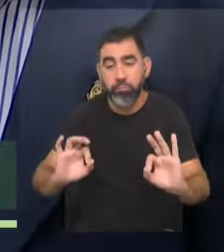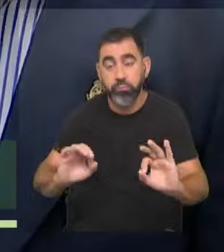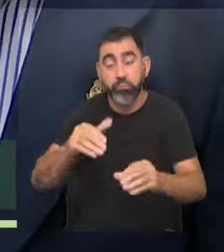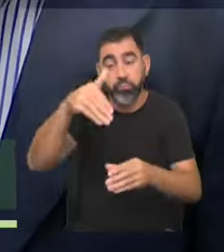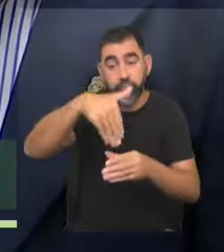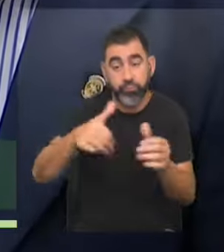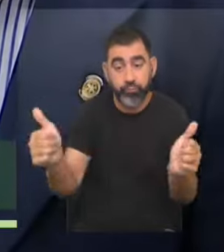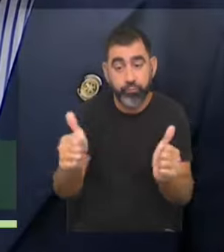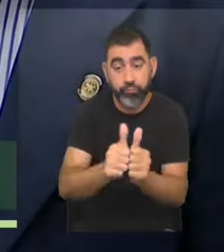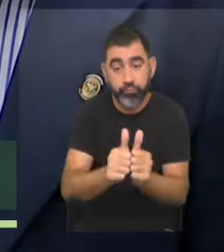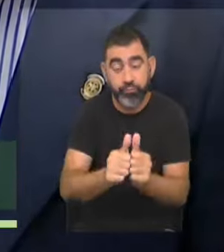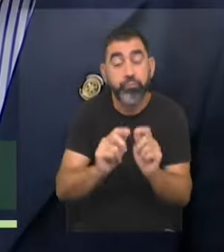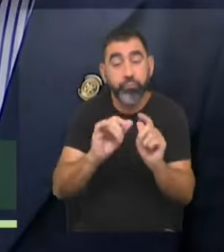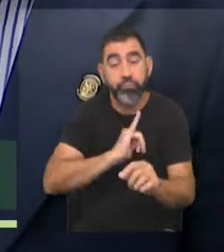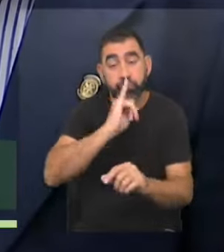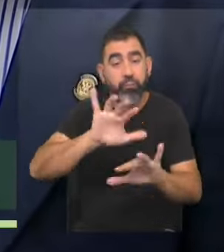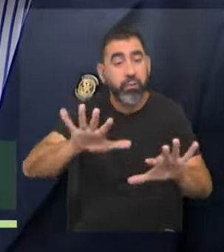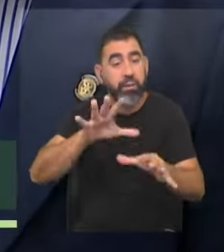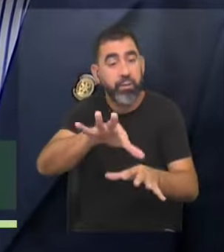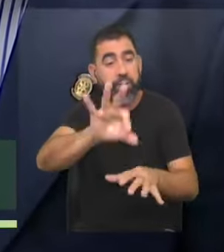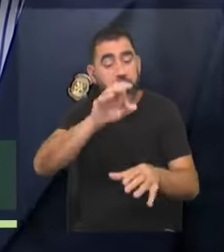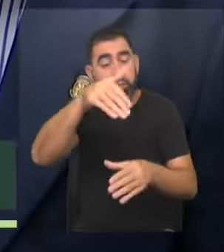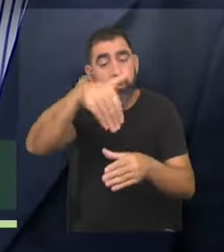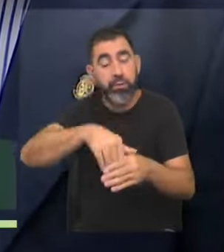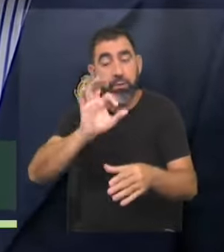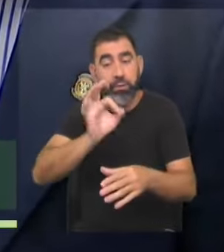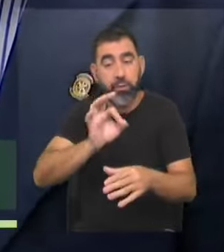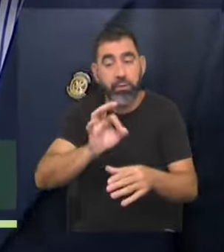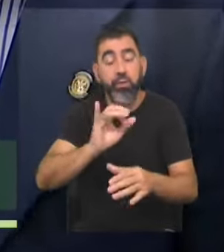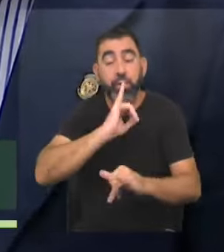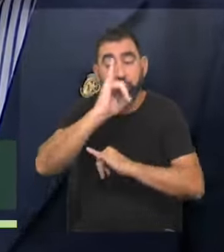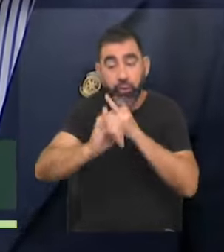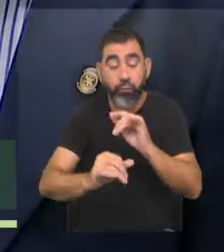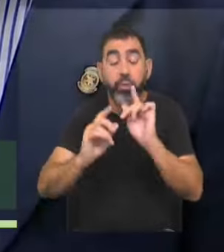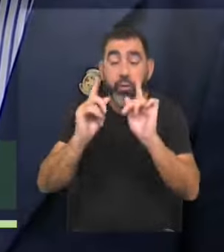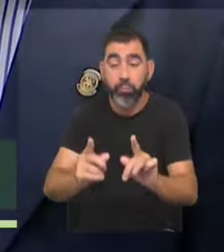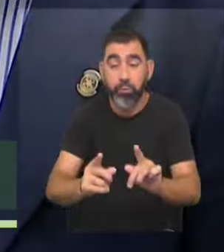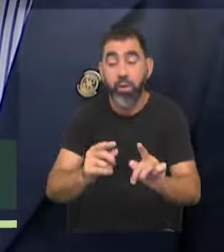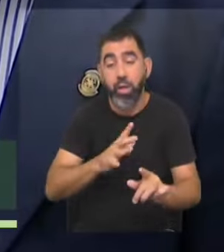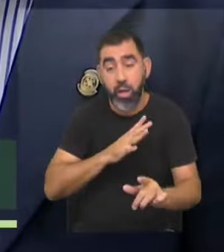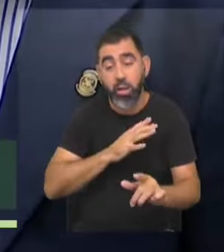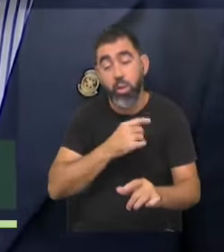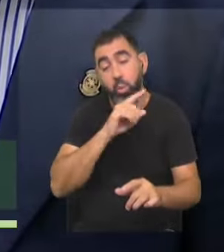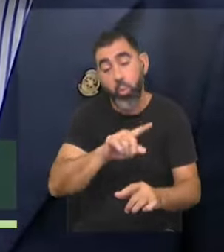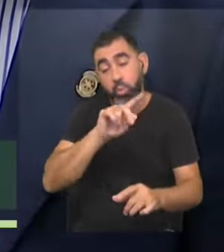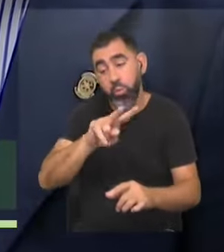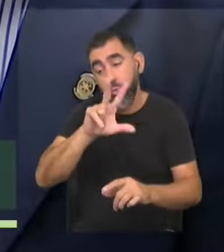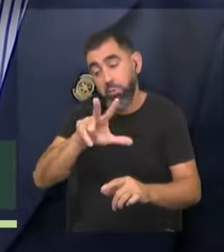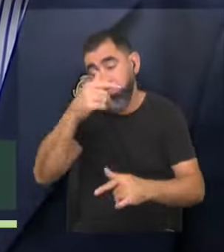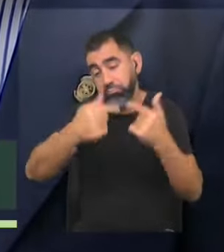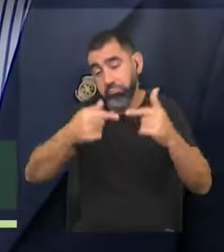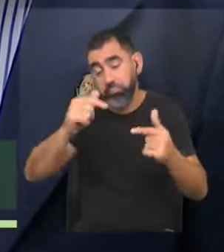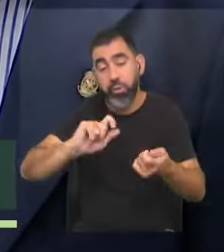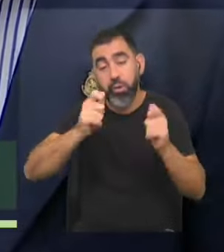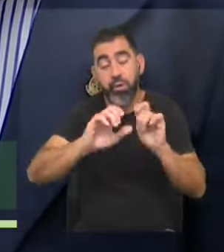elecciones así como informamos qué es lo que se elige en la elección de octubre bueno informaremos que además hay uno o más plebiscitos de reforma